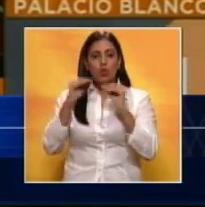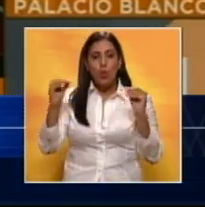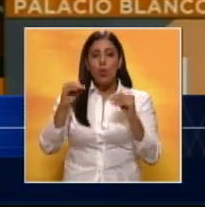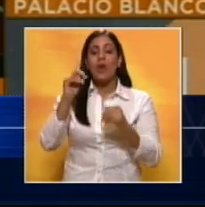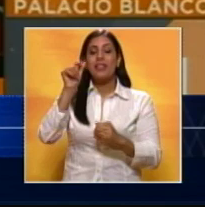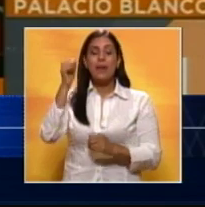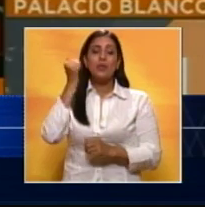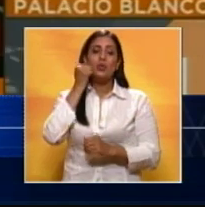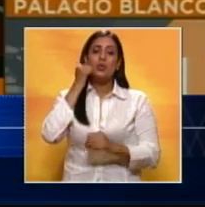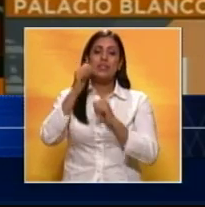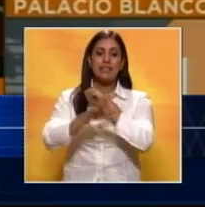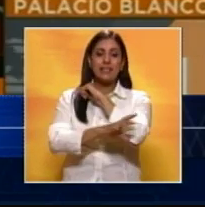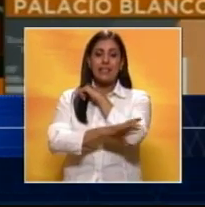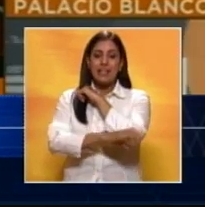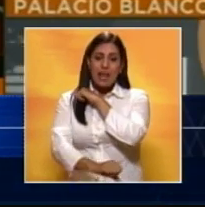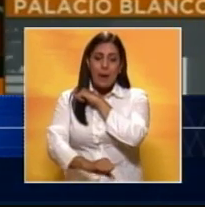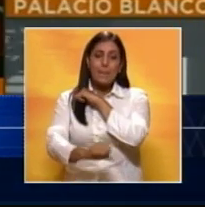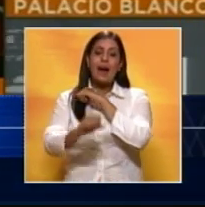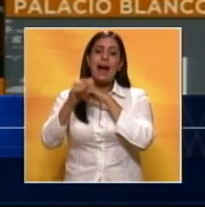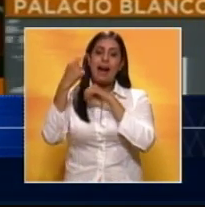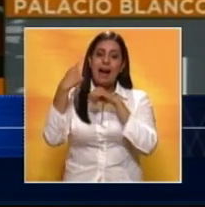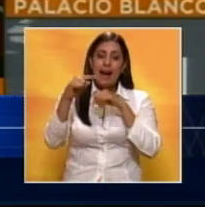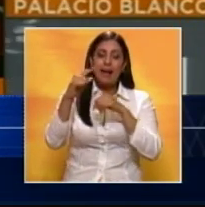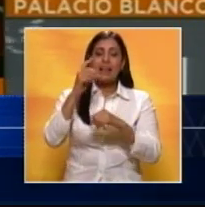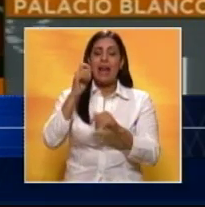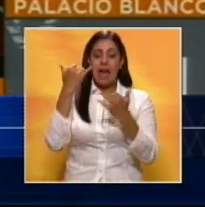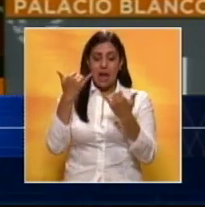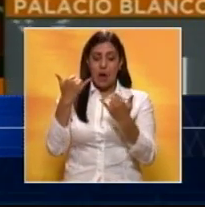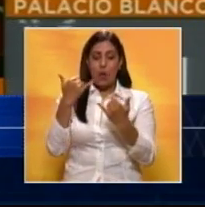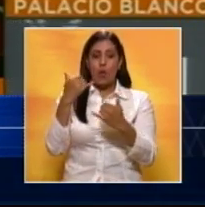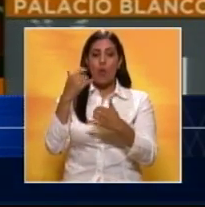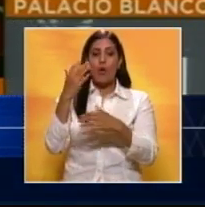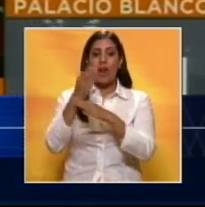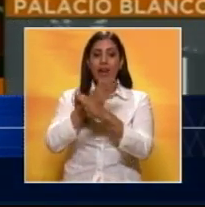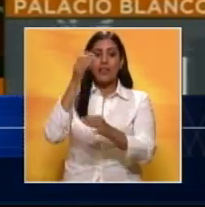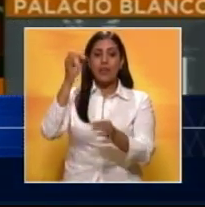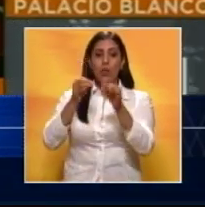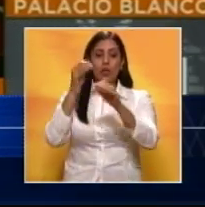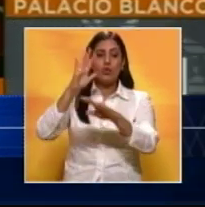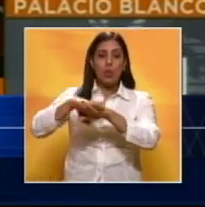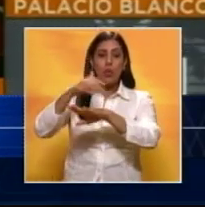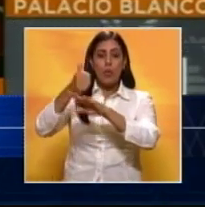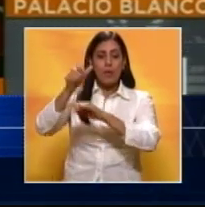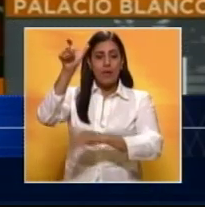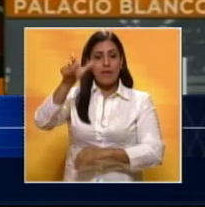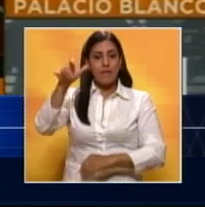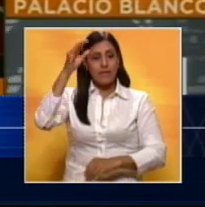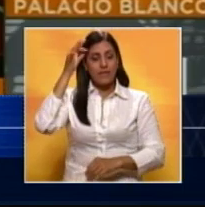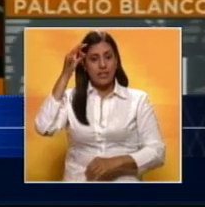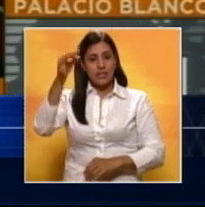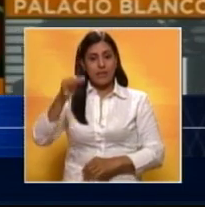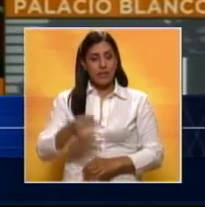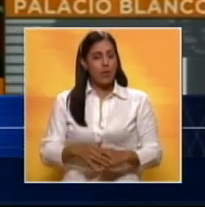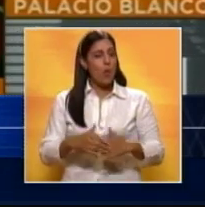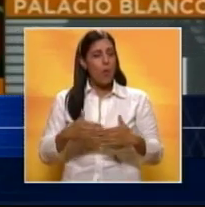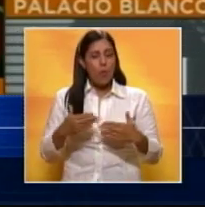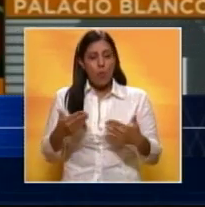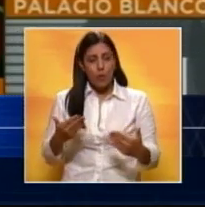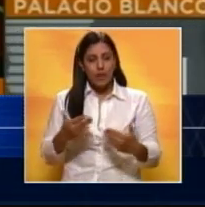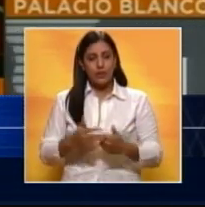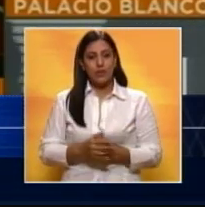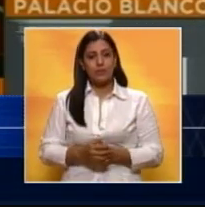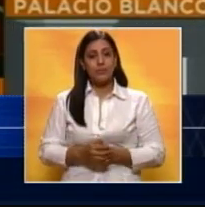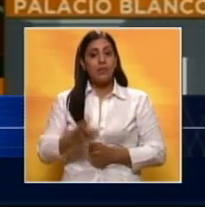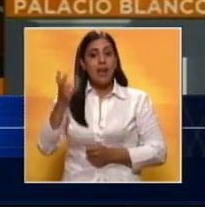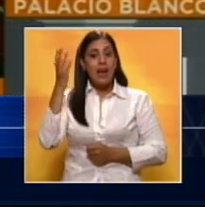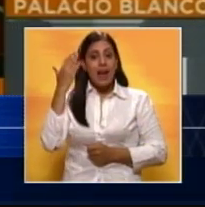y calumnias que ha dado origen al presente antejuicio de mérito, cuando